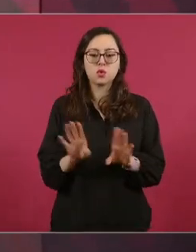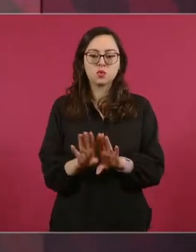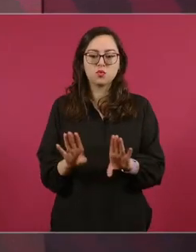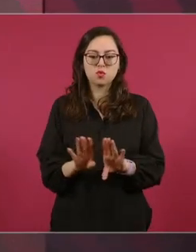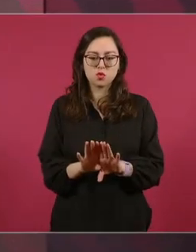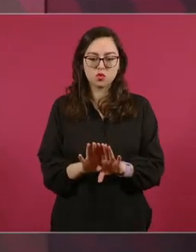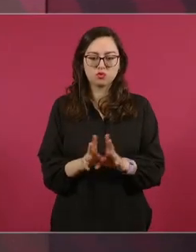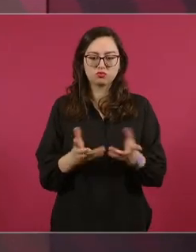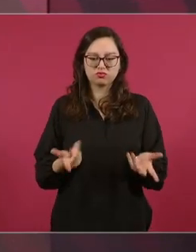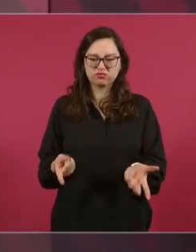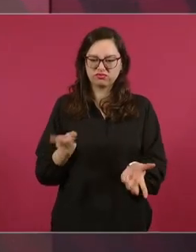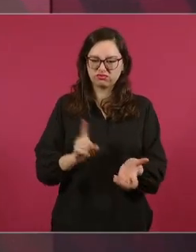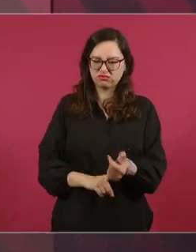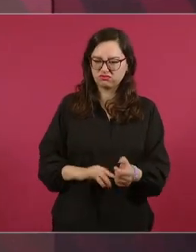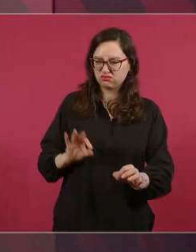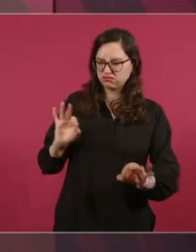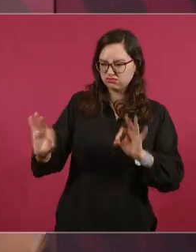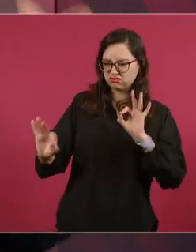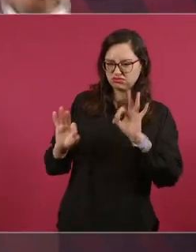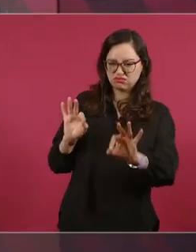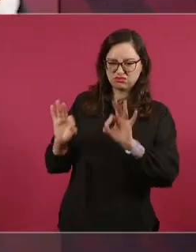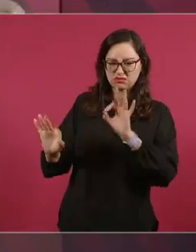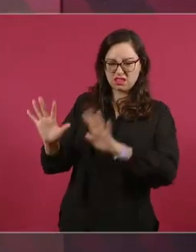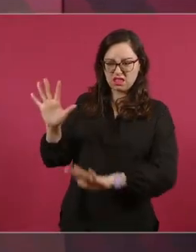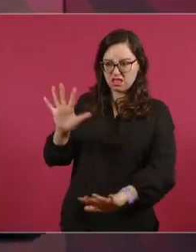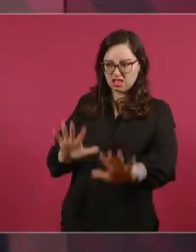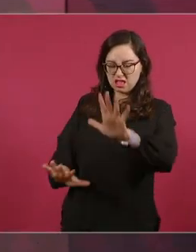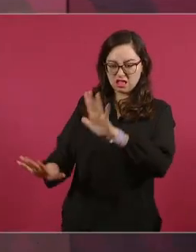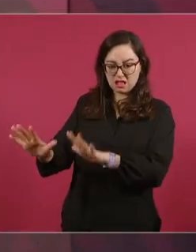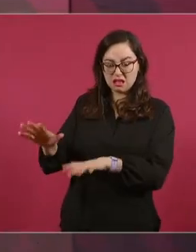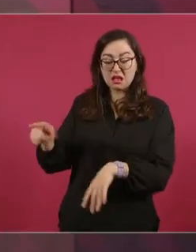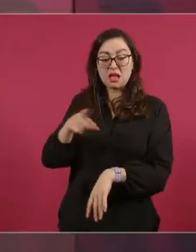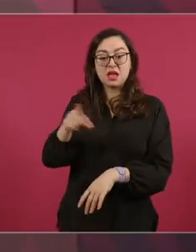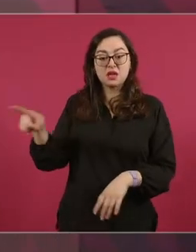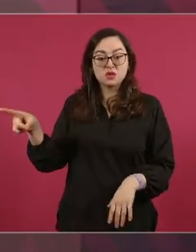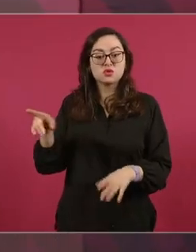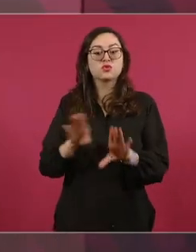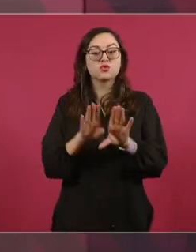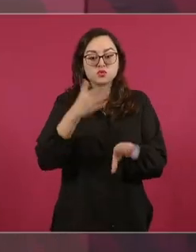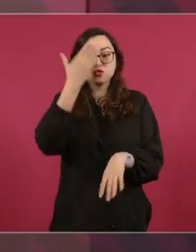estos mecanismos de manipulación si hablamos de ellos.